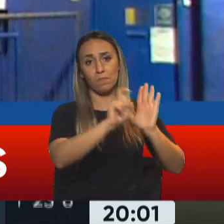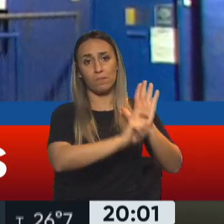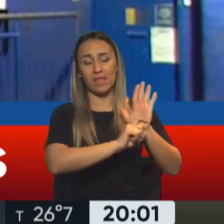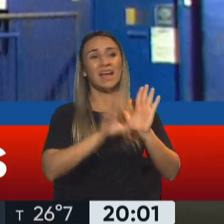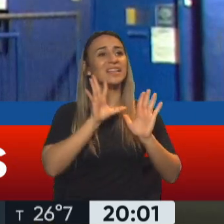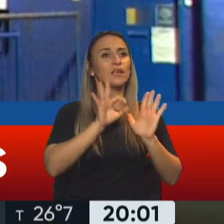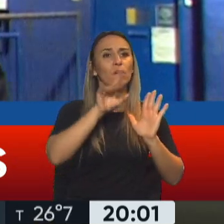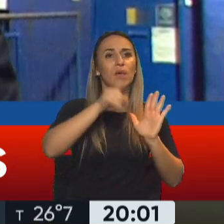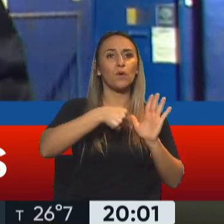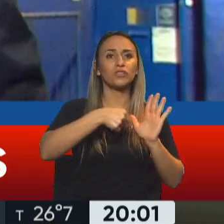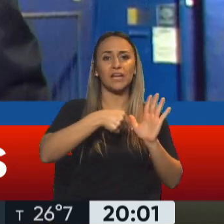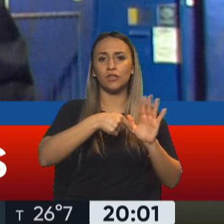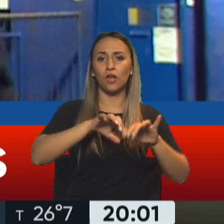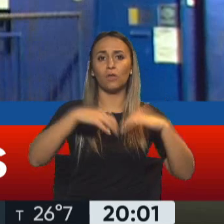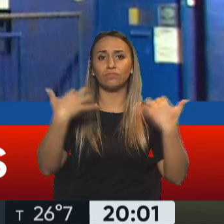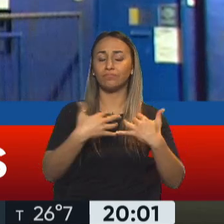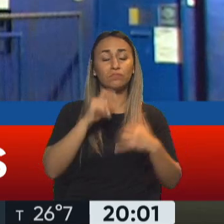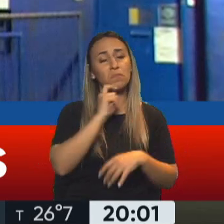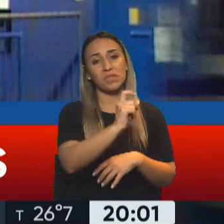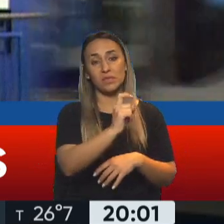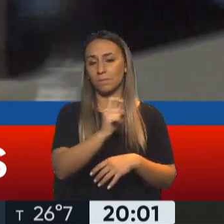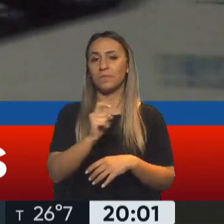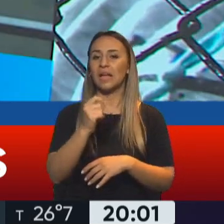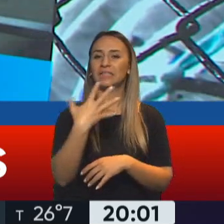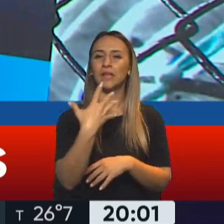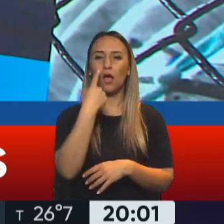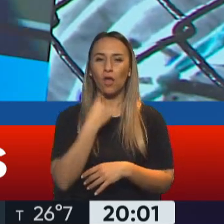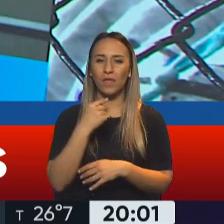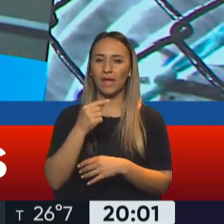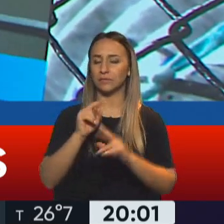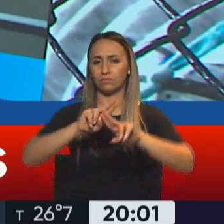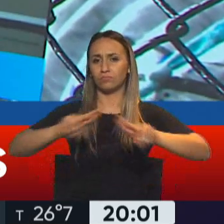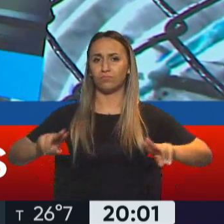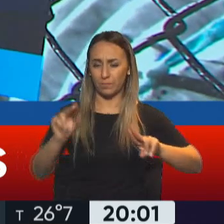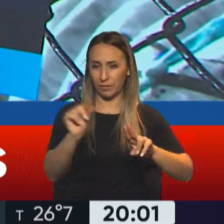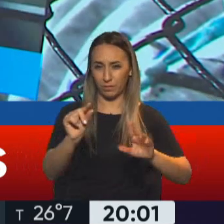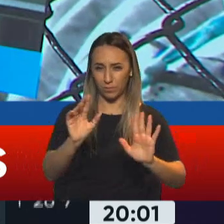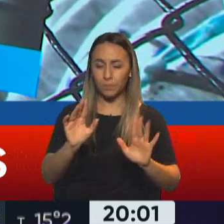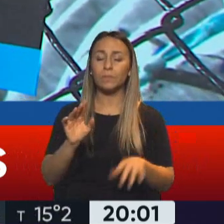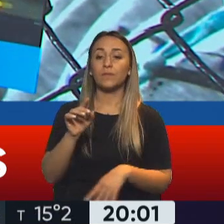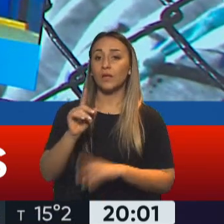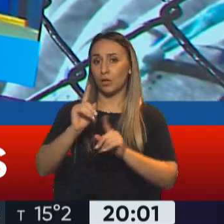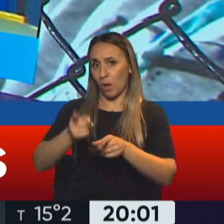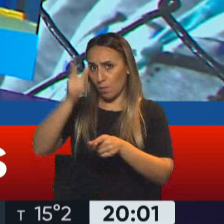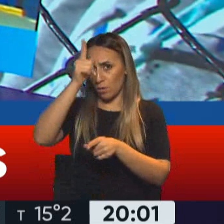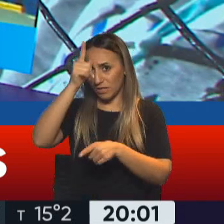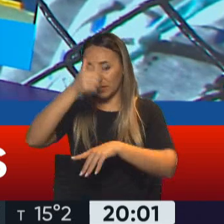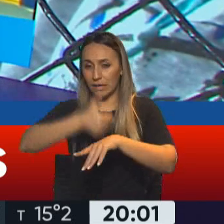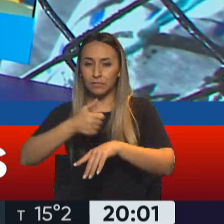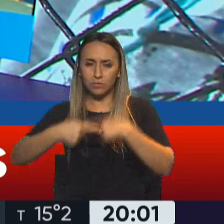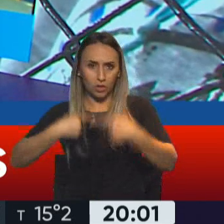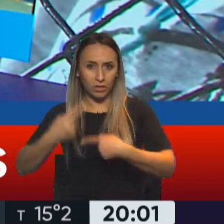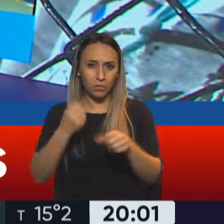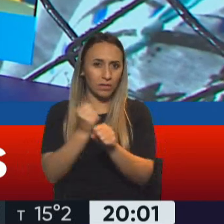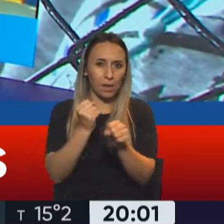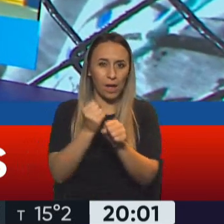aforo. Cinco días de forma preventiva, Ariel. Y siguen trabajando todavía la Policía Judicial de la Ciudad de Buenos Aires. Estos 5 días